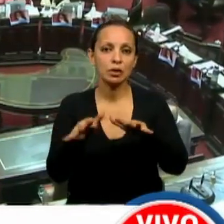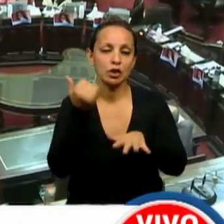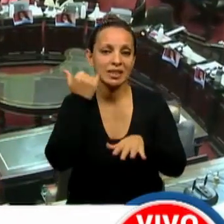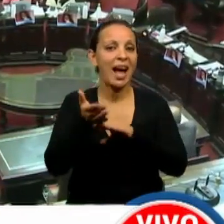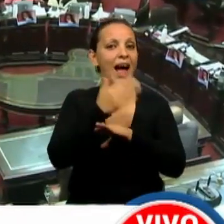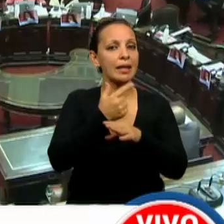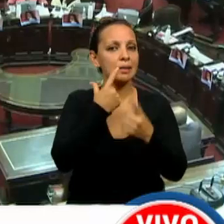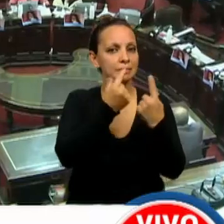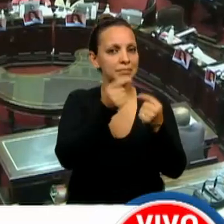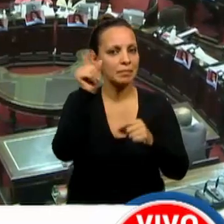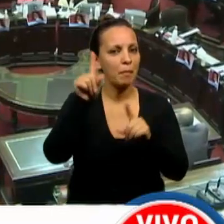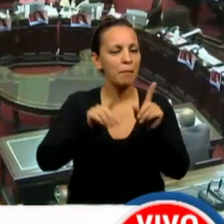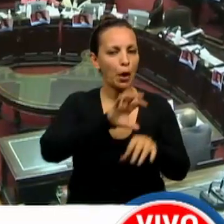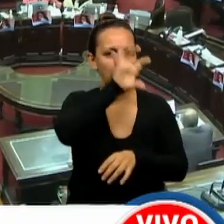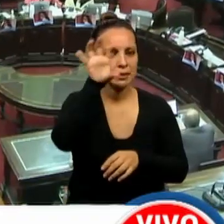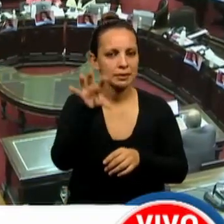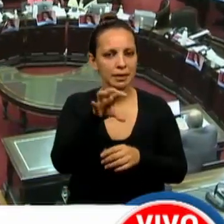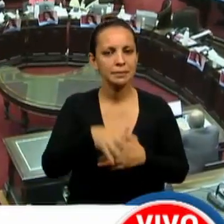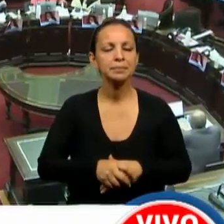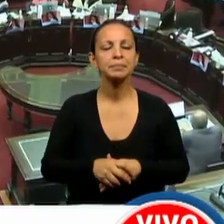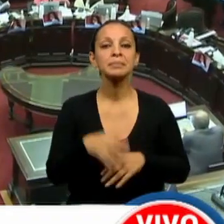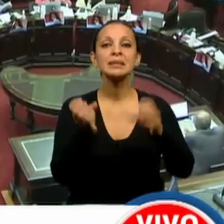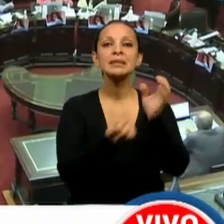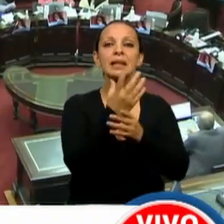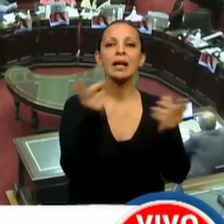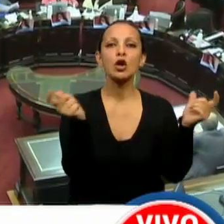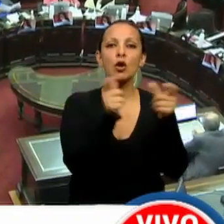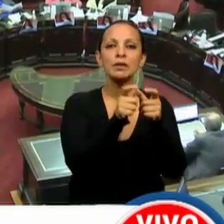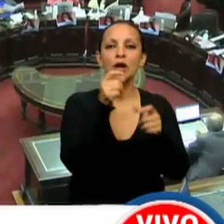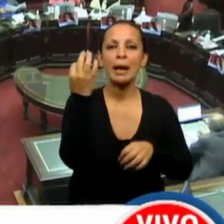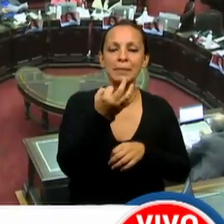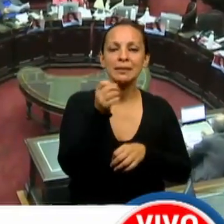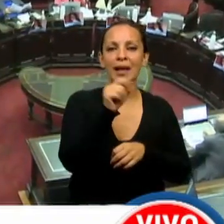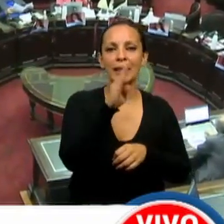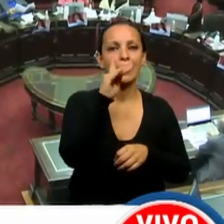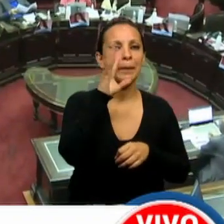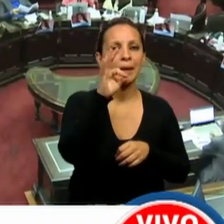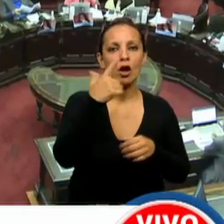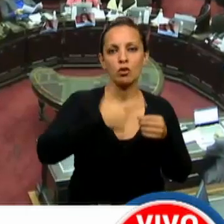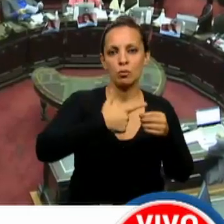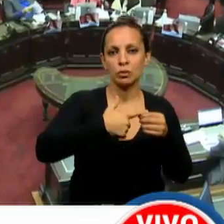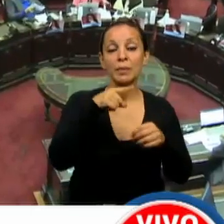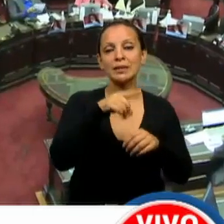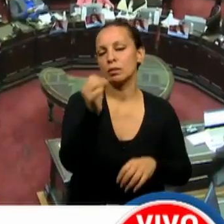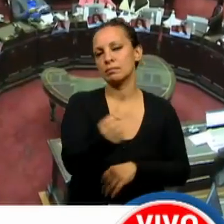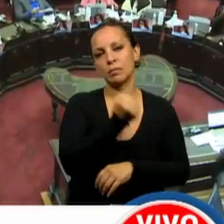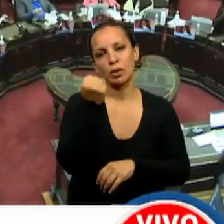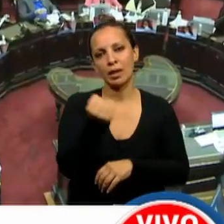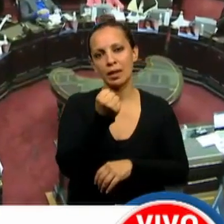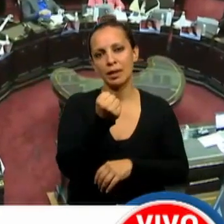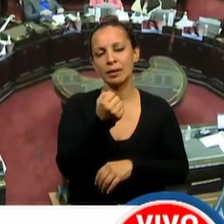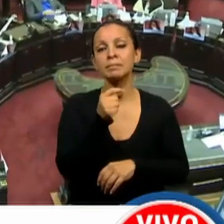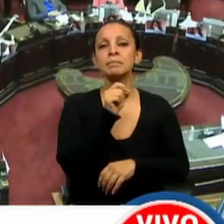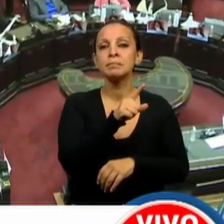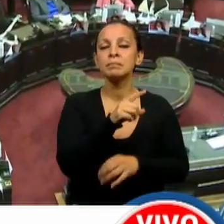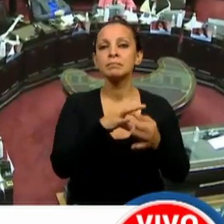provincias. Se crea también la Comisión Especial de Biocombustibles, y esto es algo muy importante, presidida por la